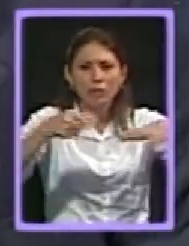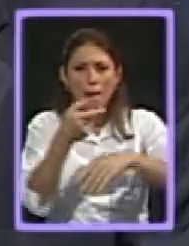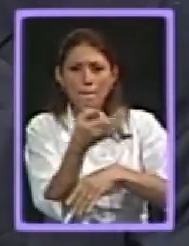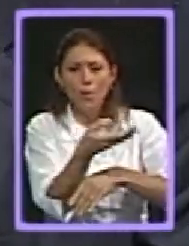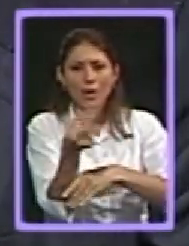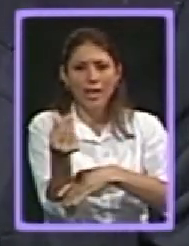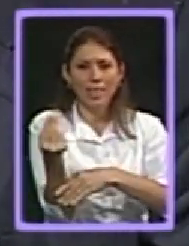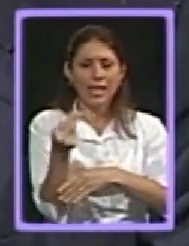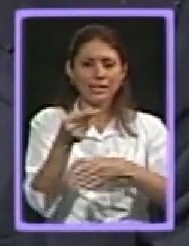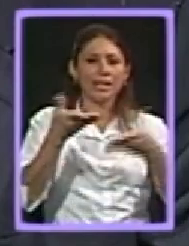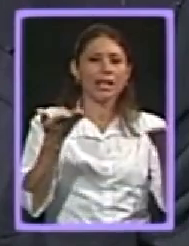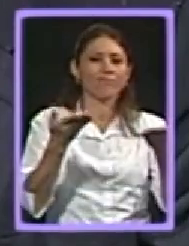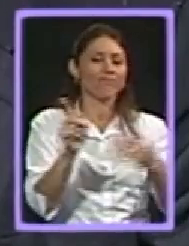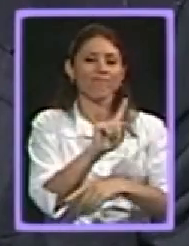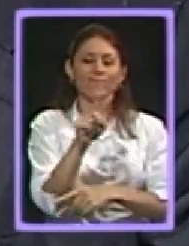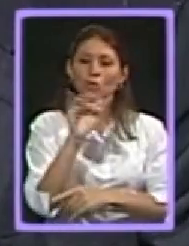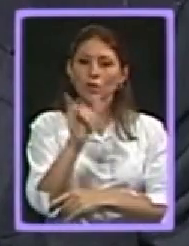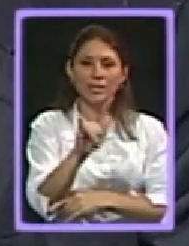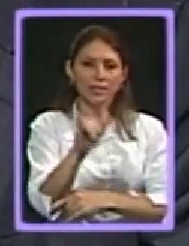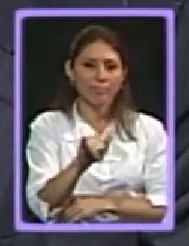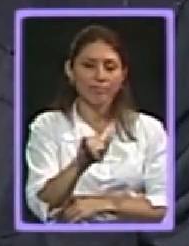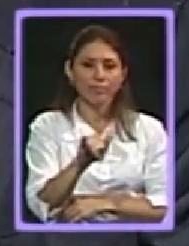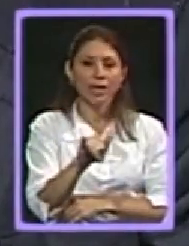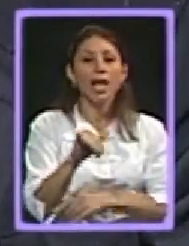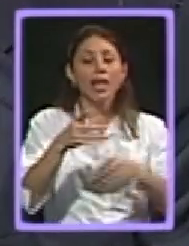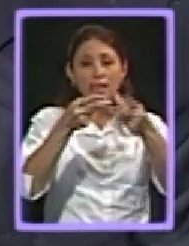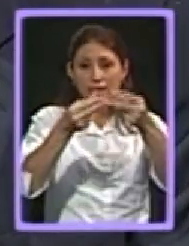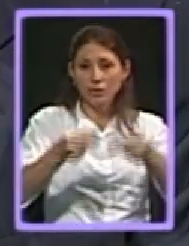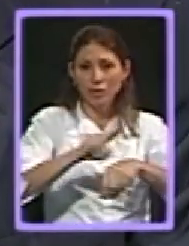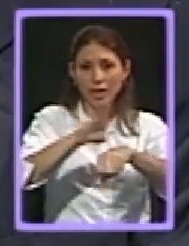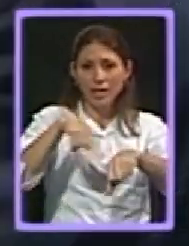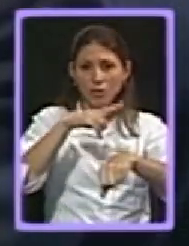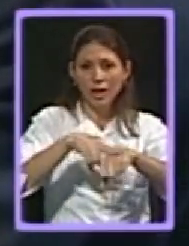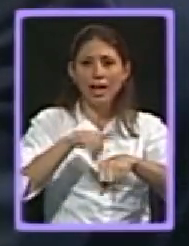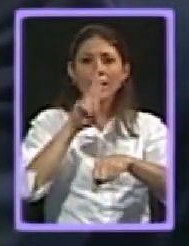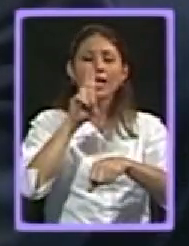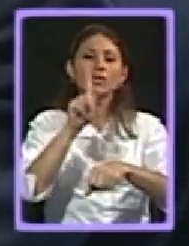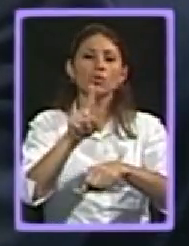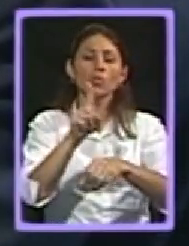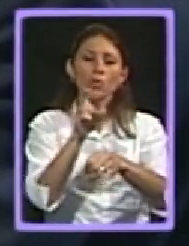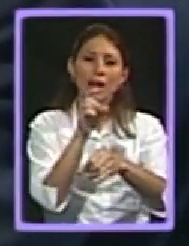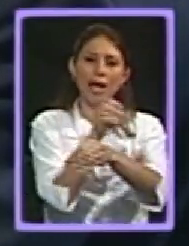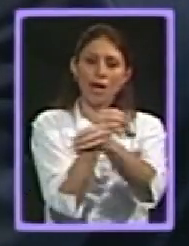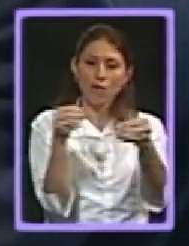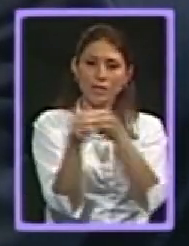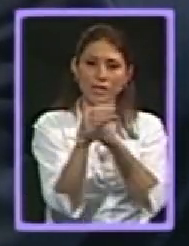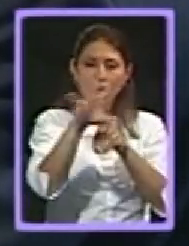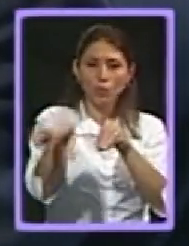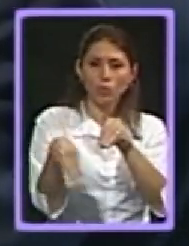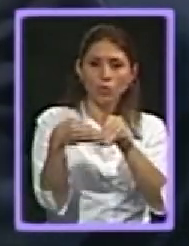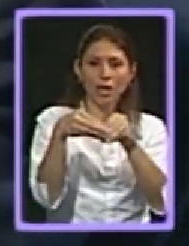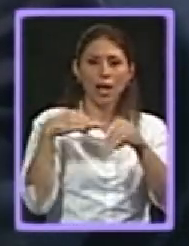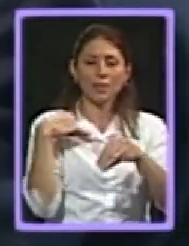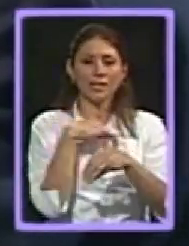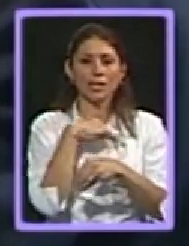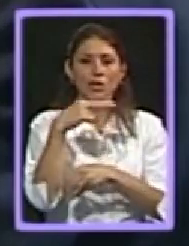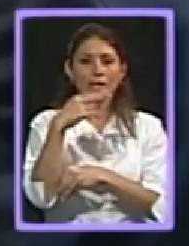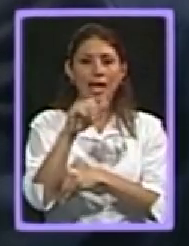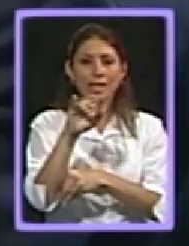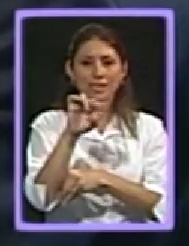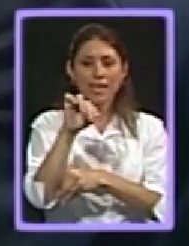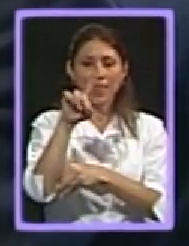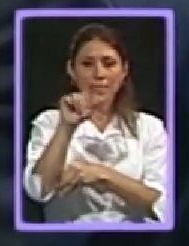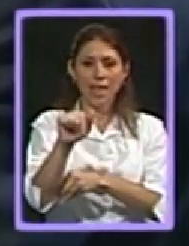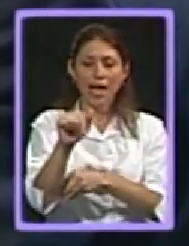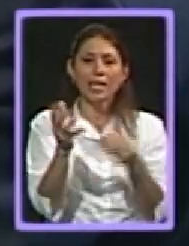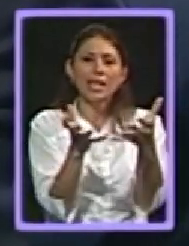es así. La Tesorería Nacional es un ente adscrito al Ministerio de Hacienda que vela por materializar, por